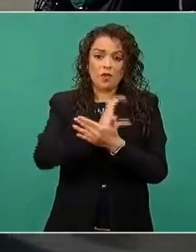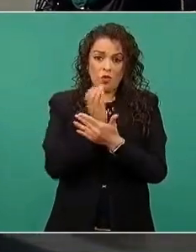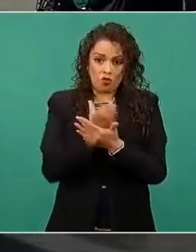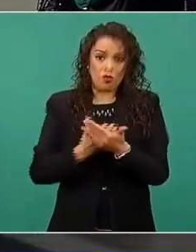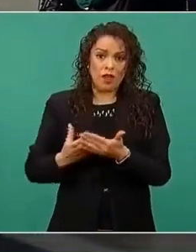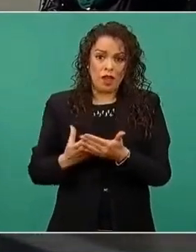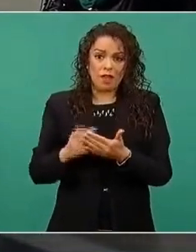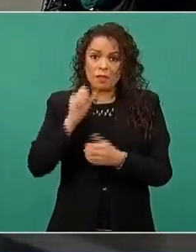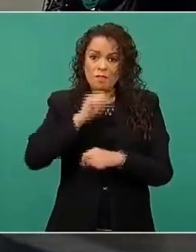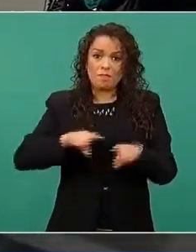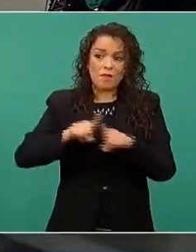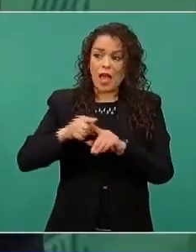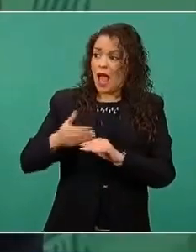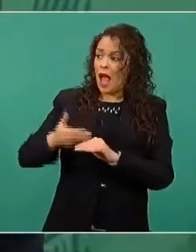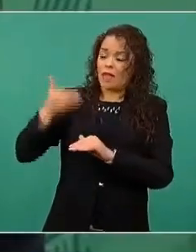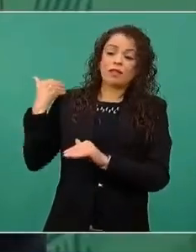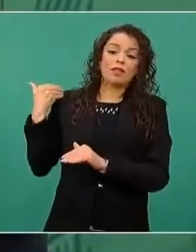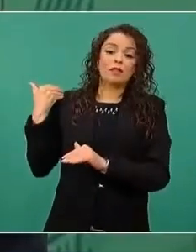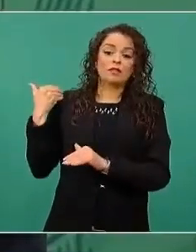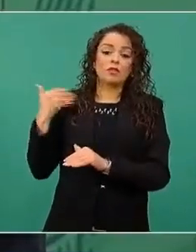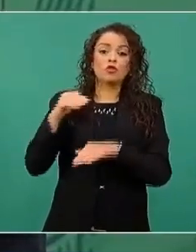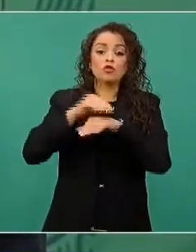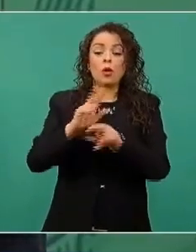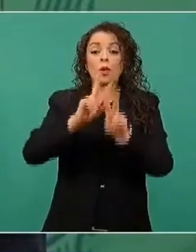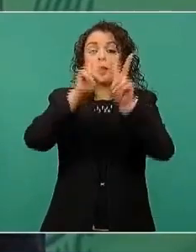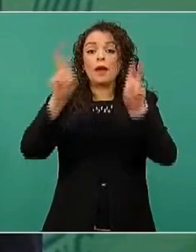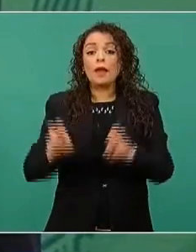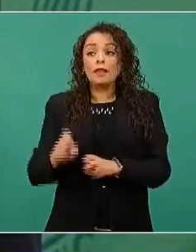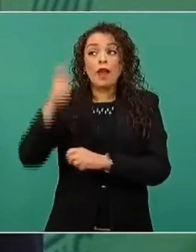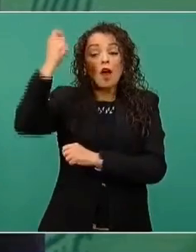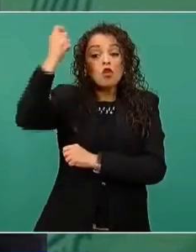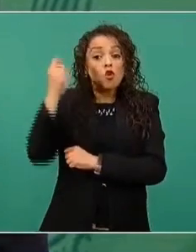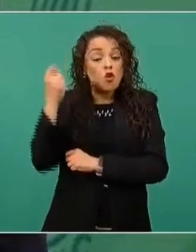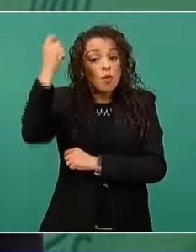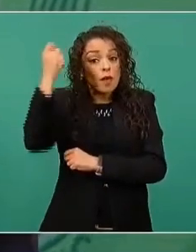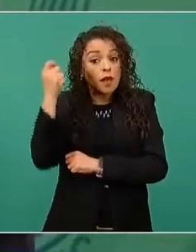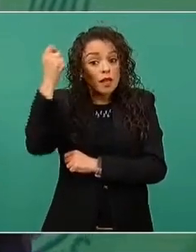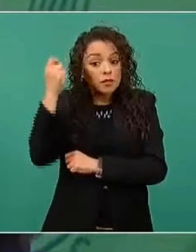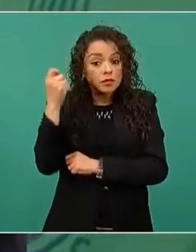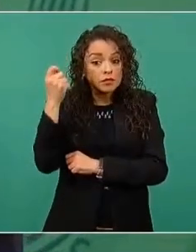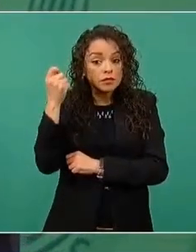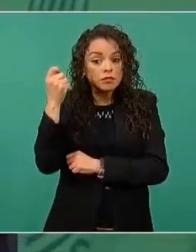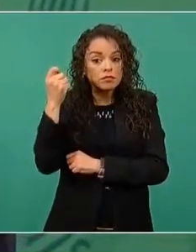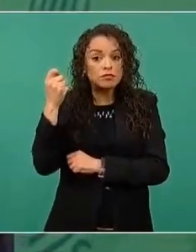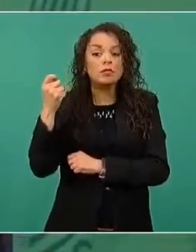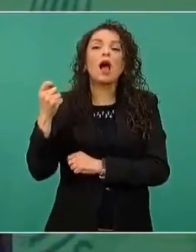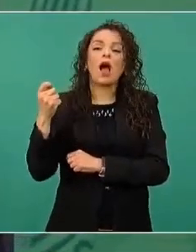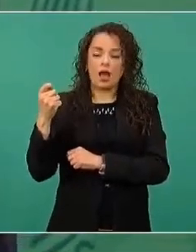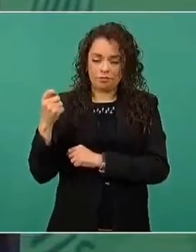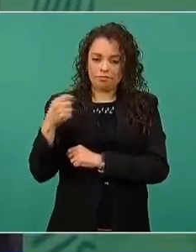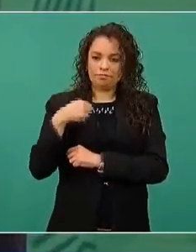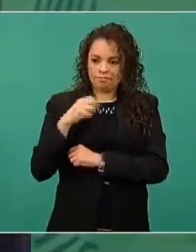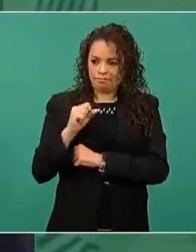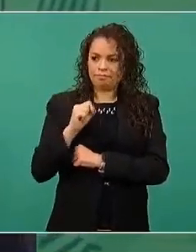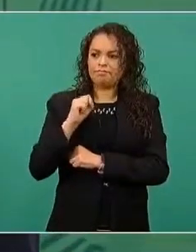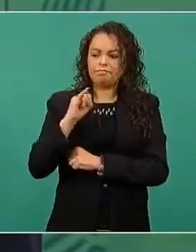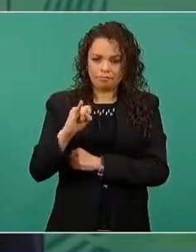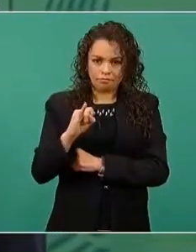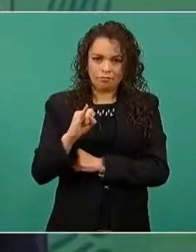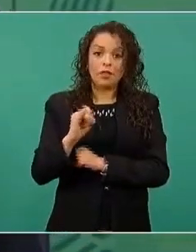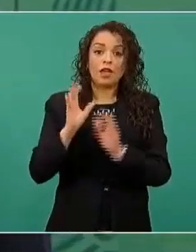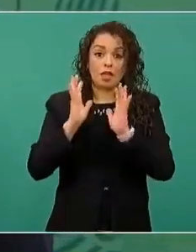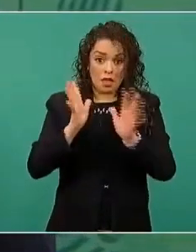anterior en lo que corresponde a la jubilación, y cumplimos, se regresó a como